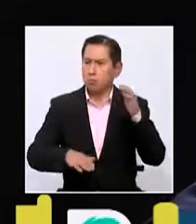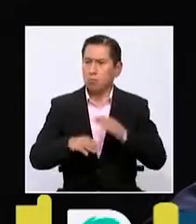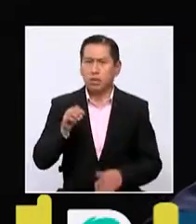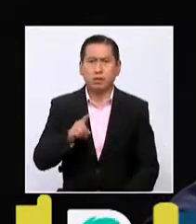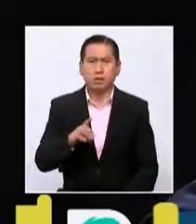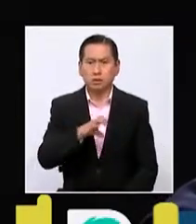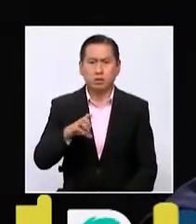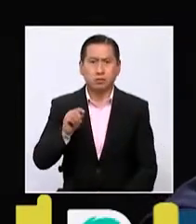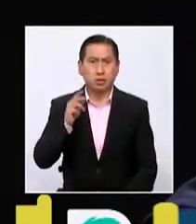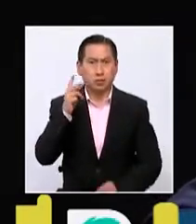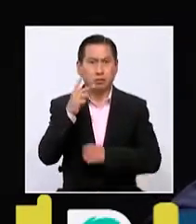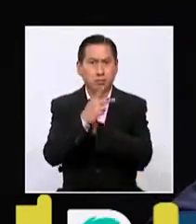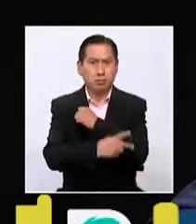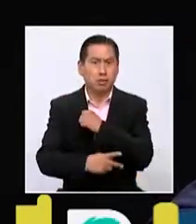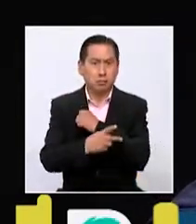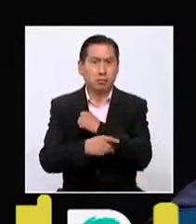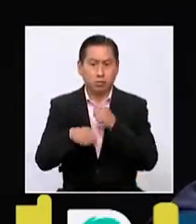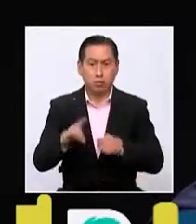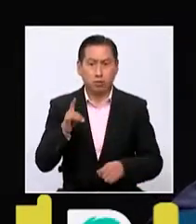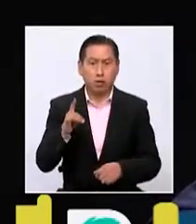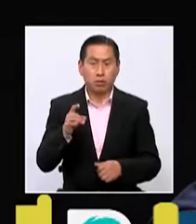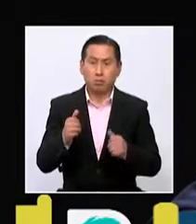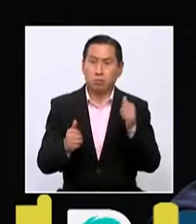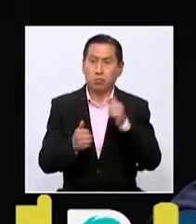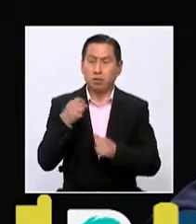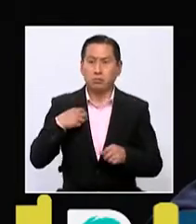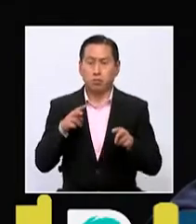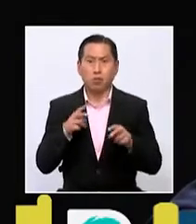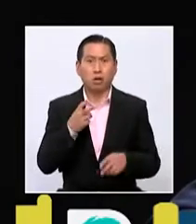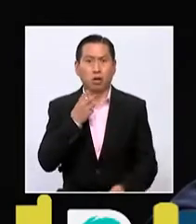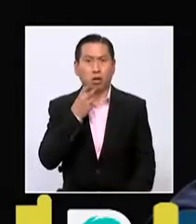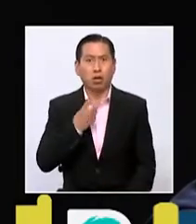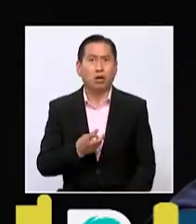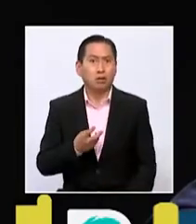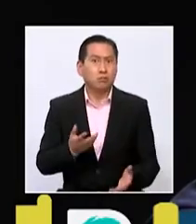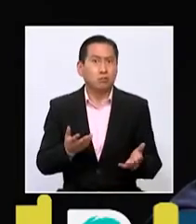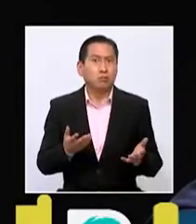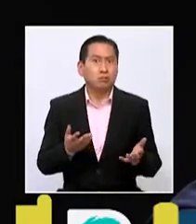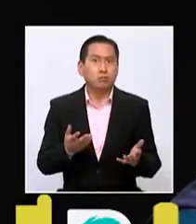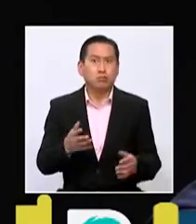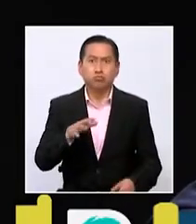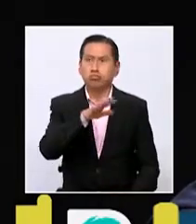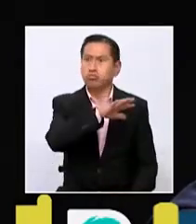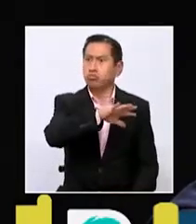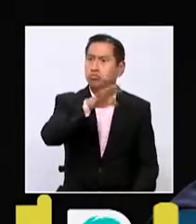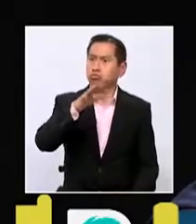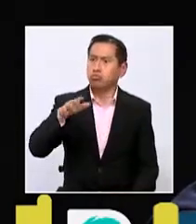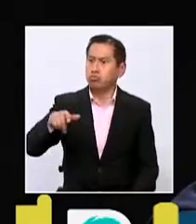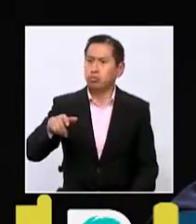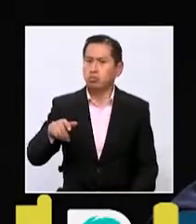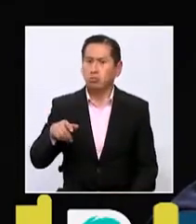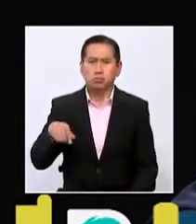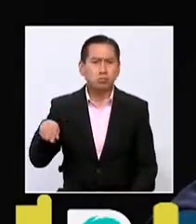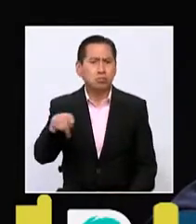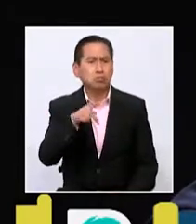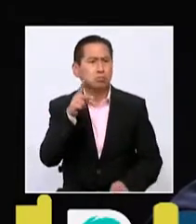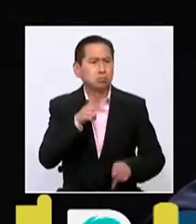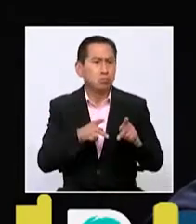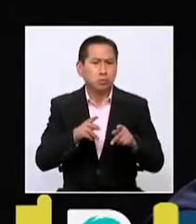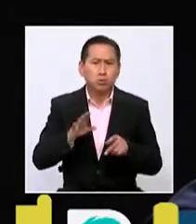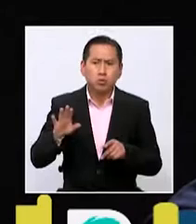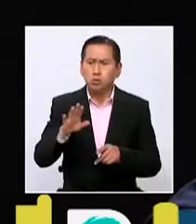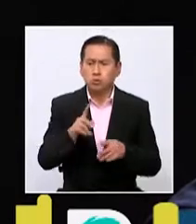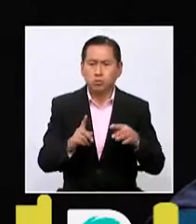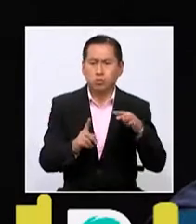países. Me imagino. Y Bolivia es uno de los que más me ha impactado, por su geografía, por su gentilicio, por sus